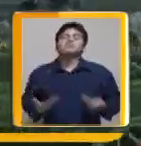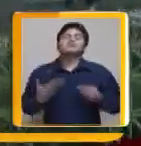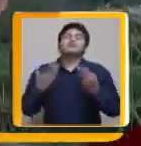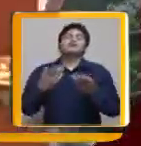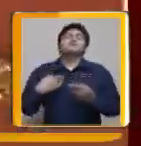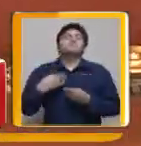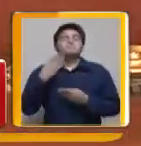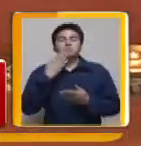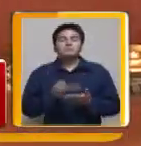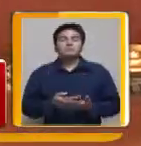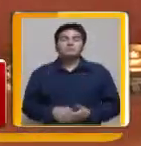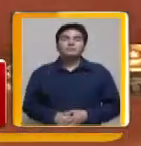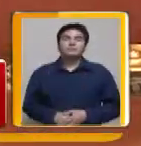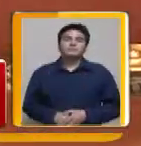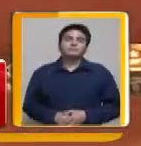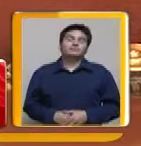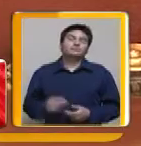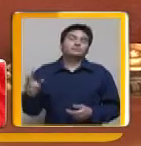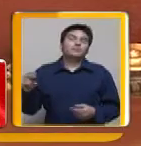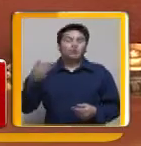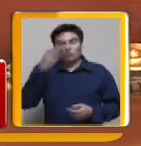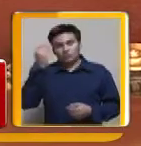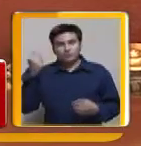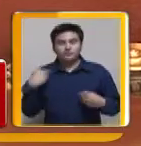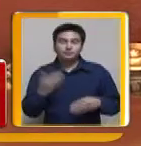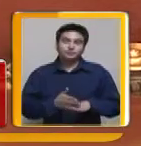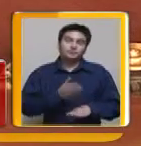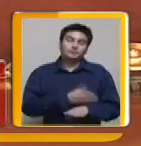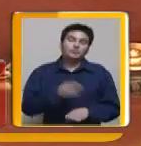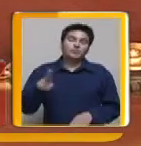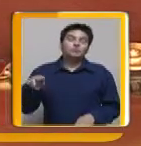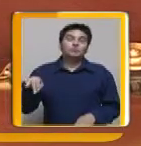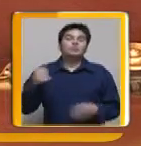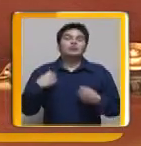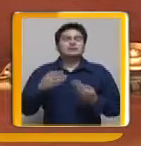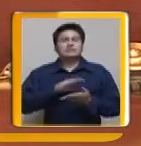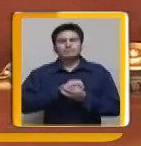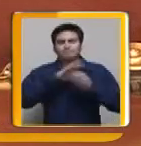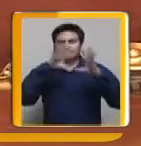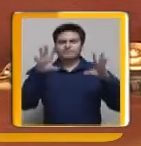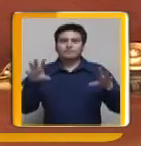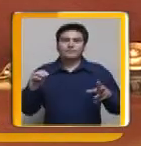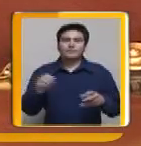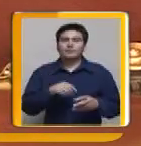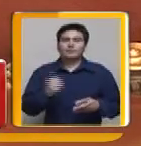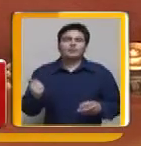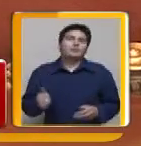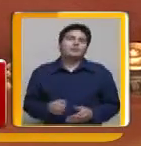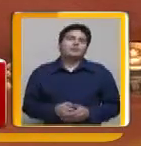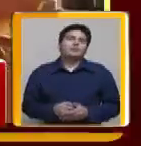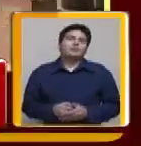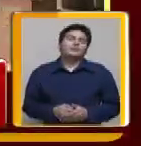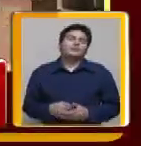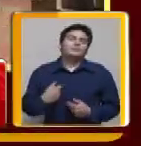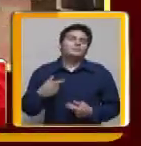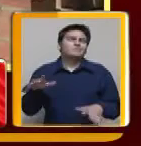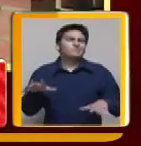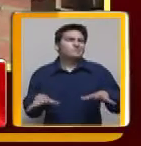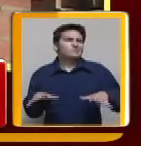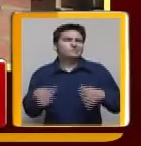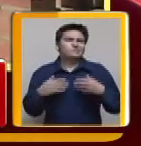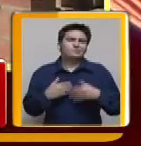norma. No nos olvidaremos que antes el USPA manchaba las zonas y eso indudablemente no